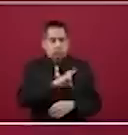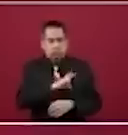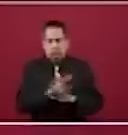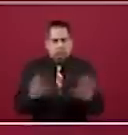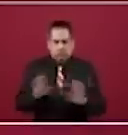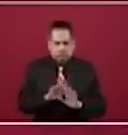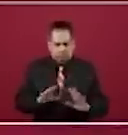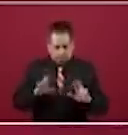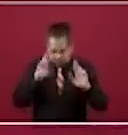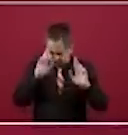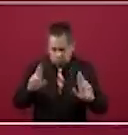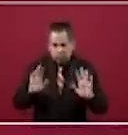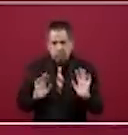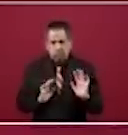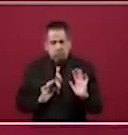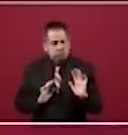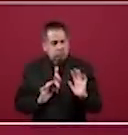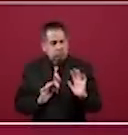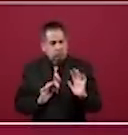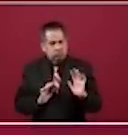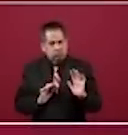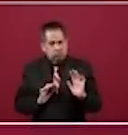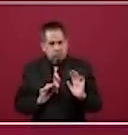No. Es